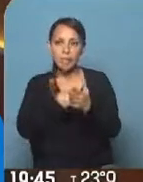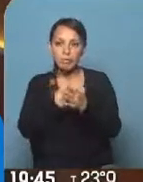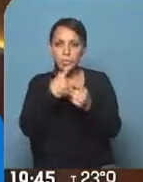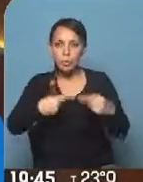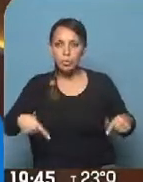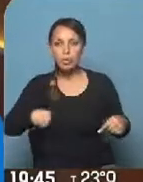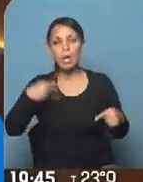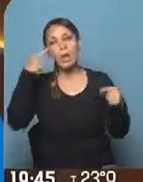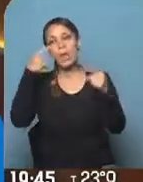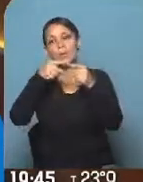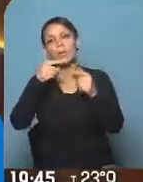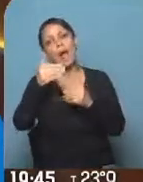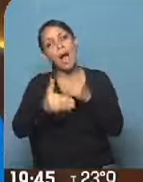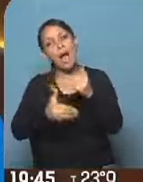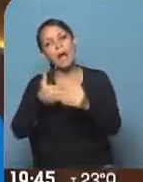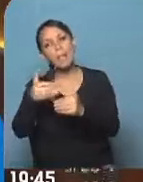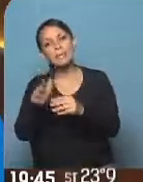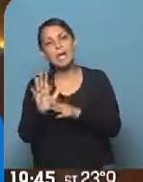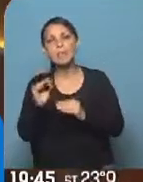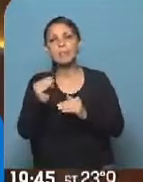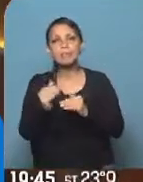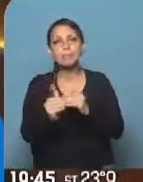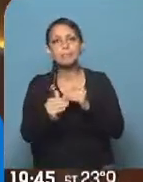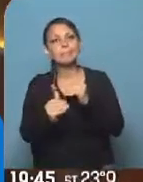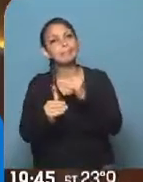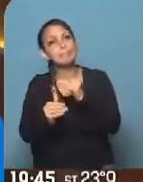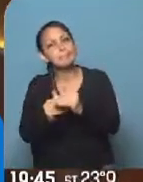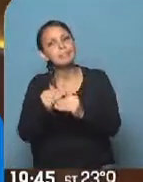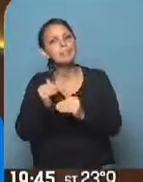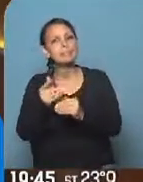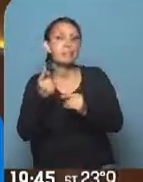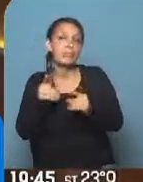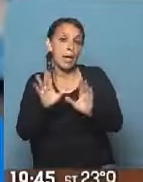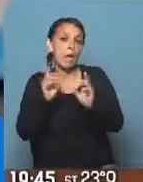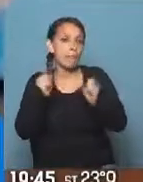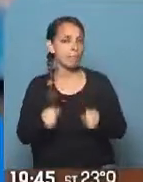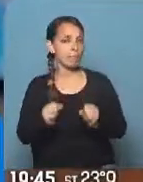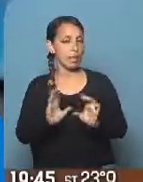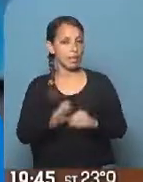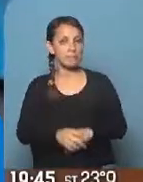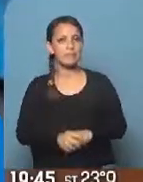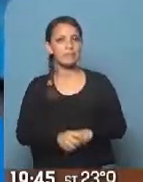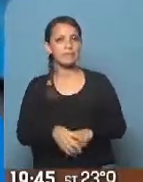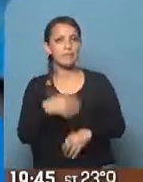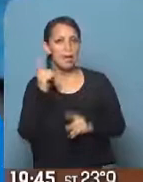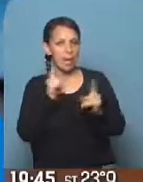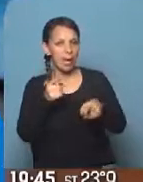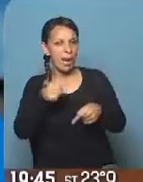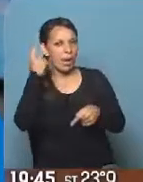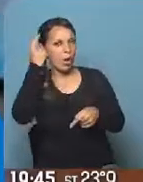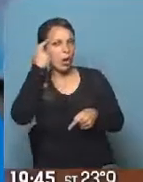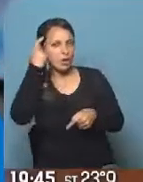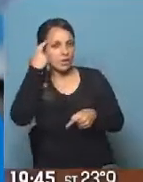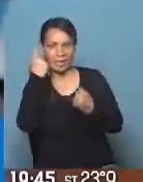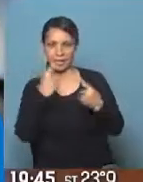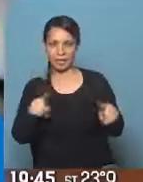idea es avanzar a paso por ahí lento no tan rápido como quisiéramos pero firme pero ahora evidentemente hay otra conciencia ya